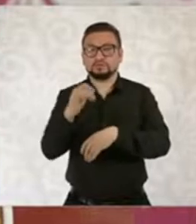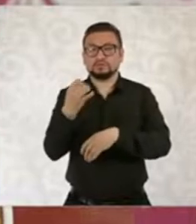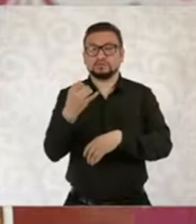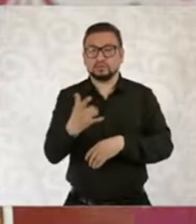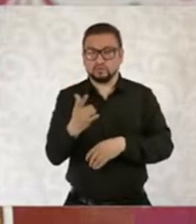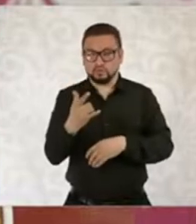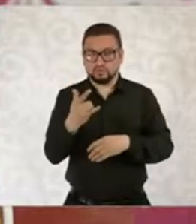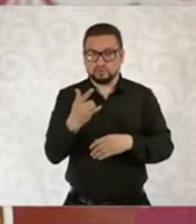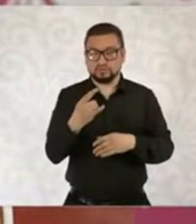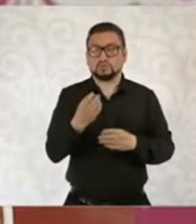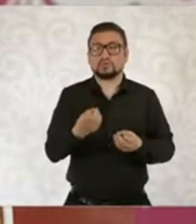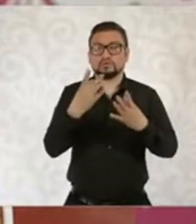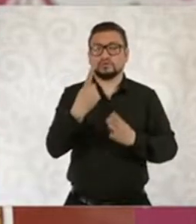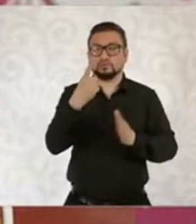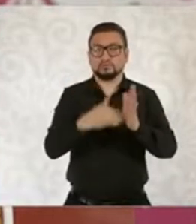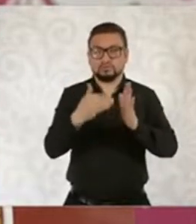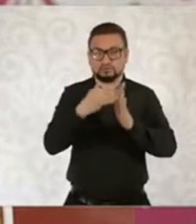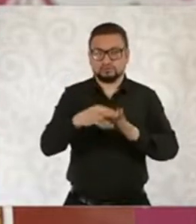registraron